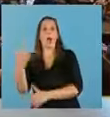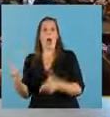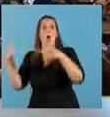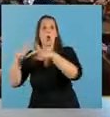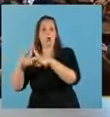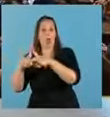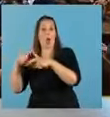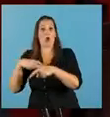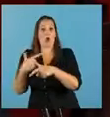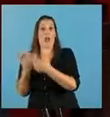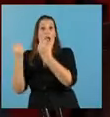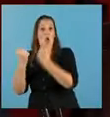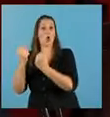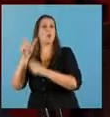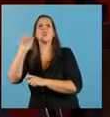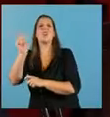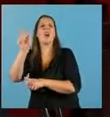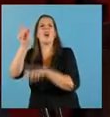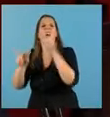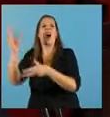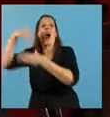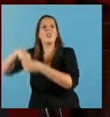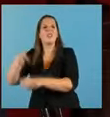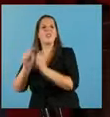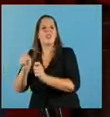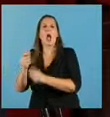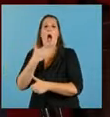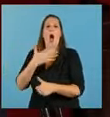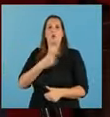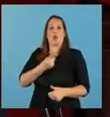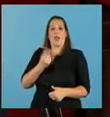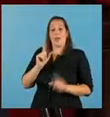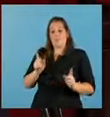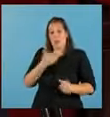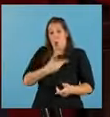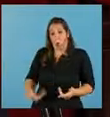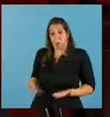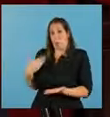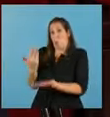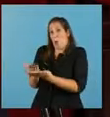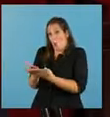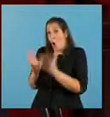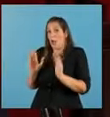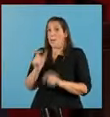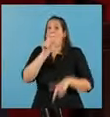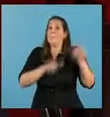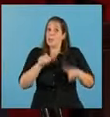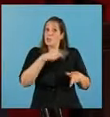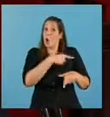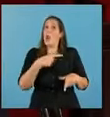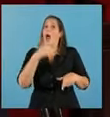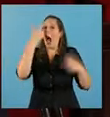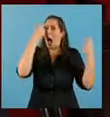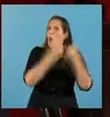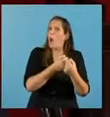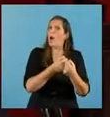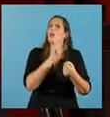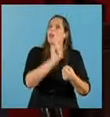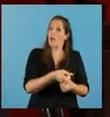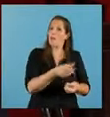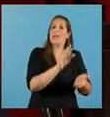estará integrado por autoridades propuestas por el Poder Ejecutivo Nacional que cuenten con el acuerdo del Senado Nacional